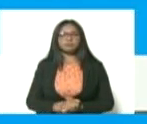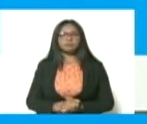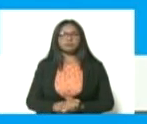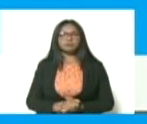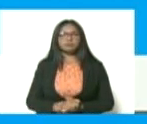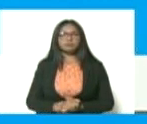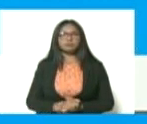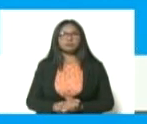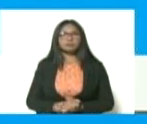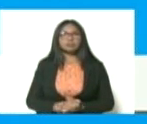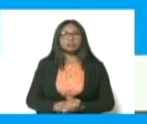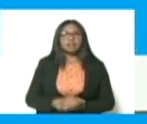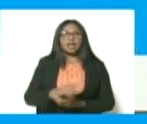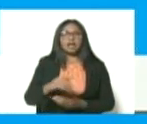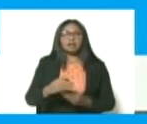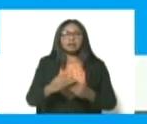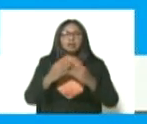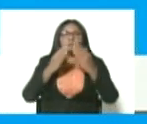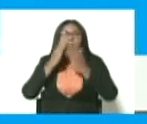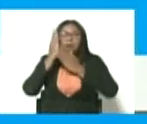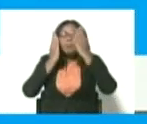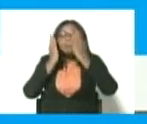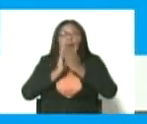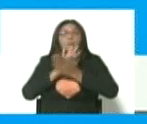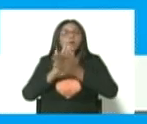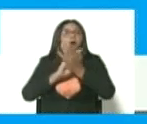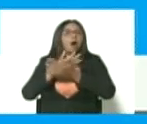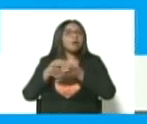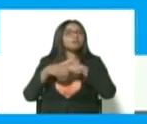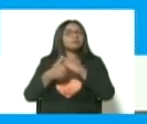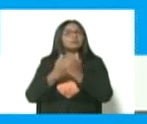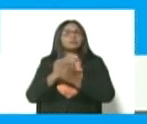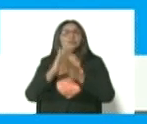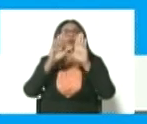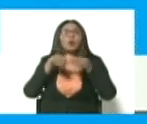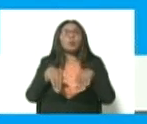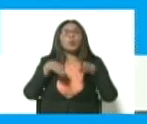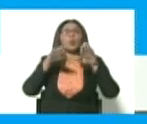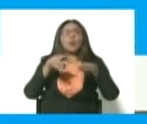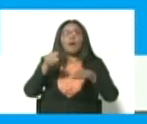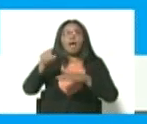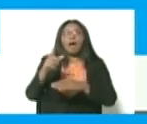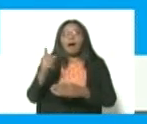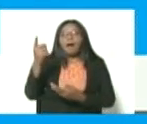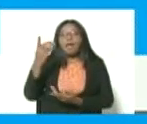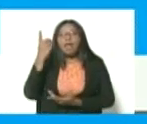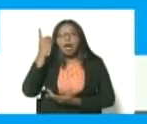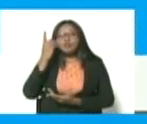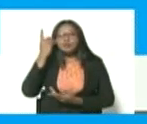Le están lavando la cara a Duque en una operación